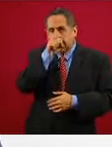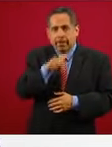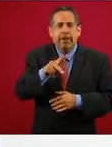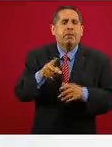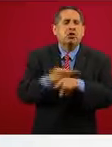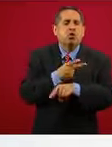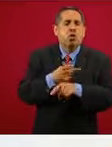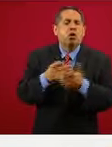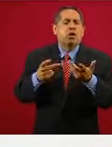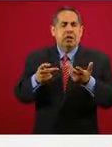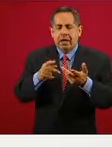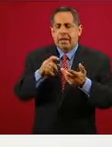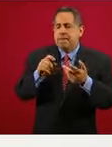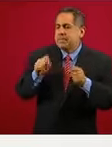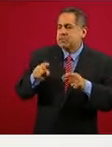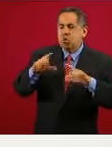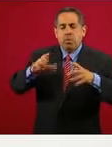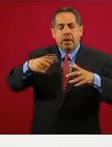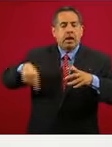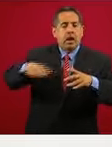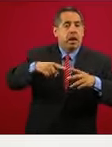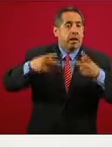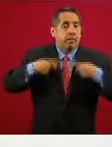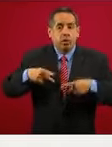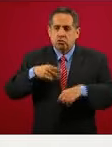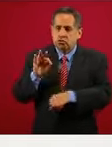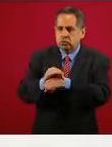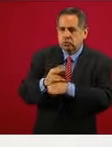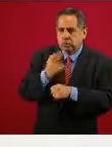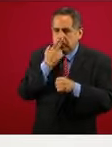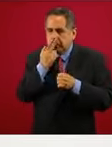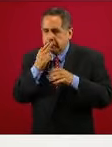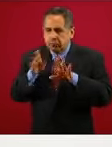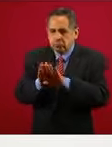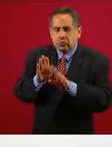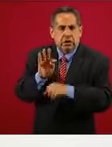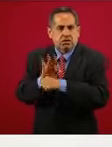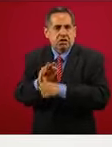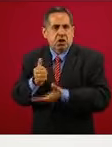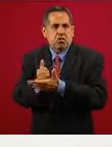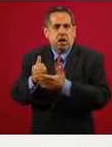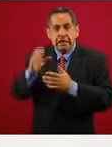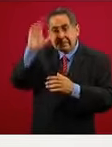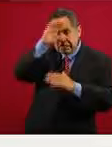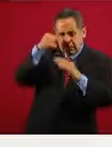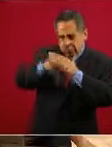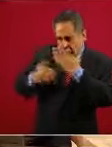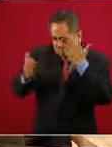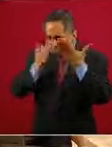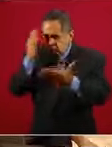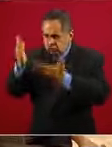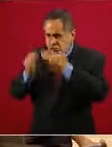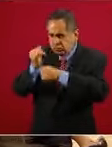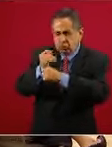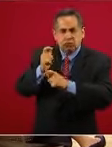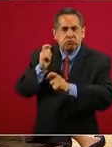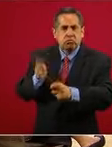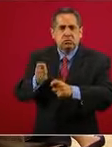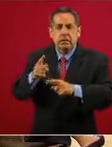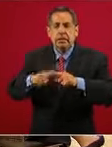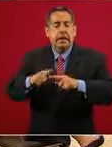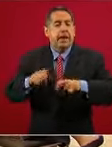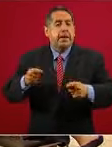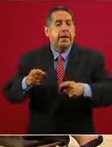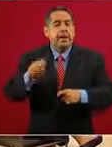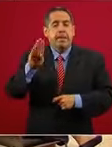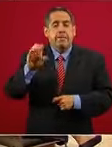el bienestar del pueblo por medio del desarrollo científico. Así ha asignado becas